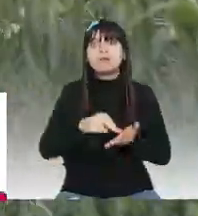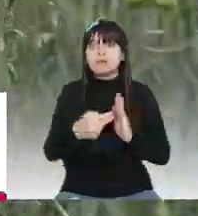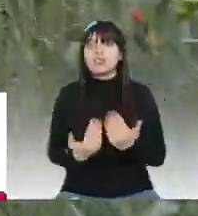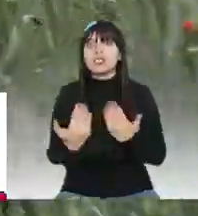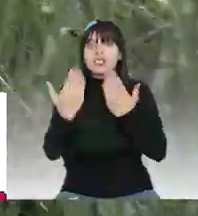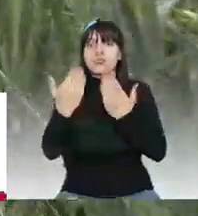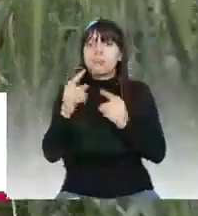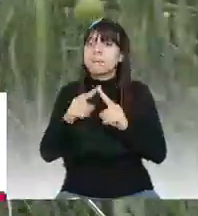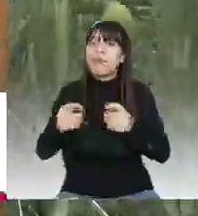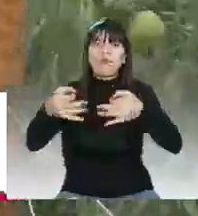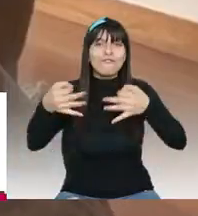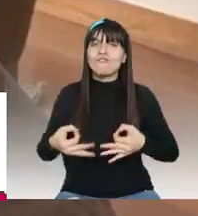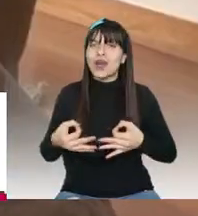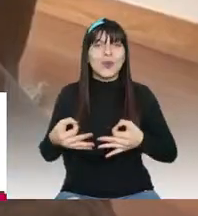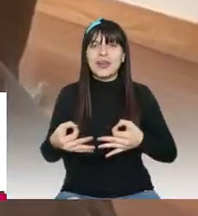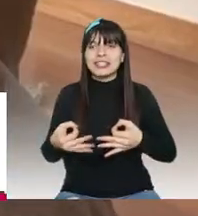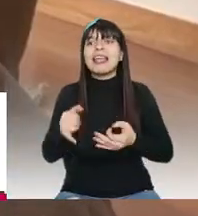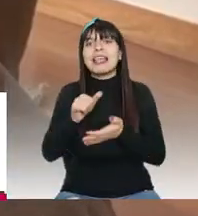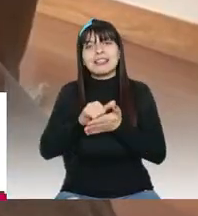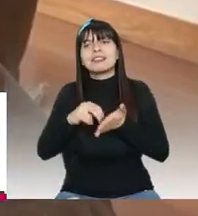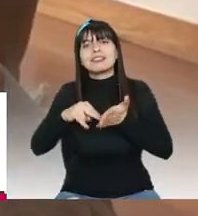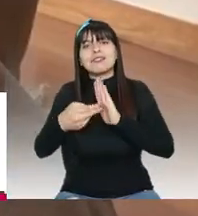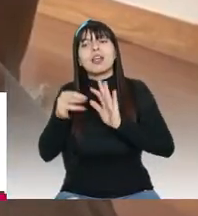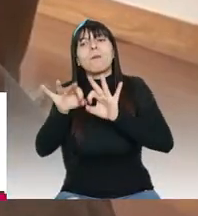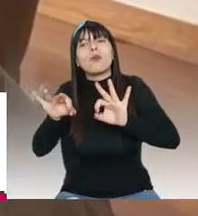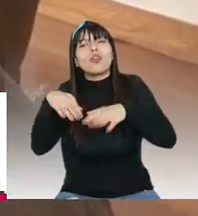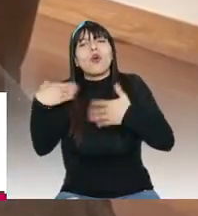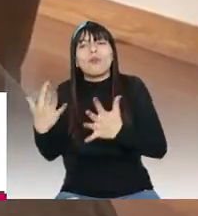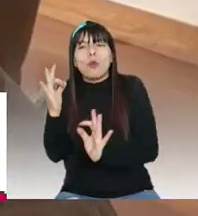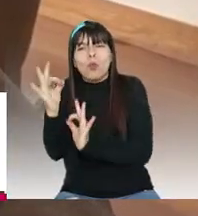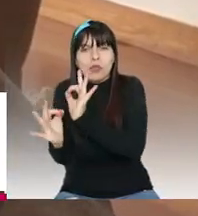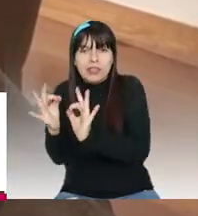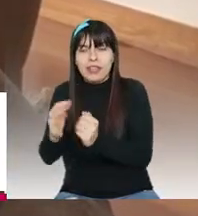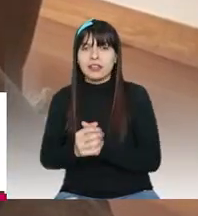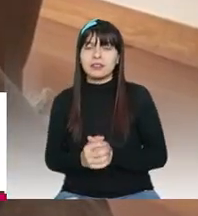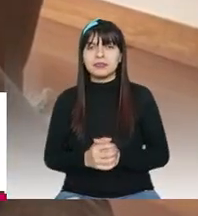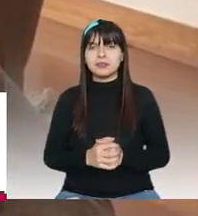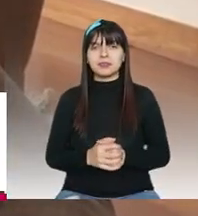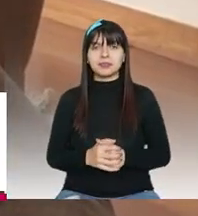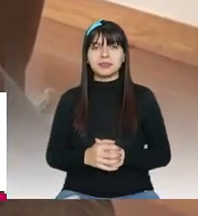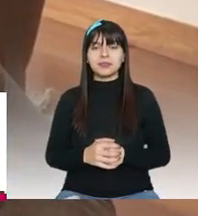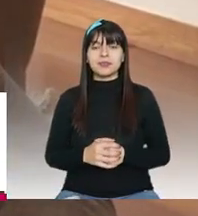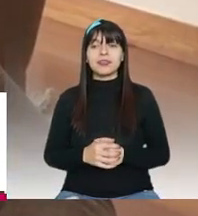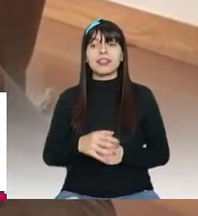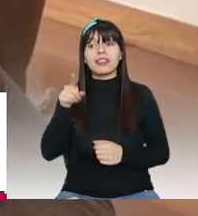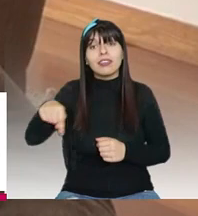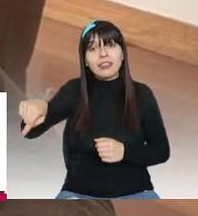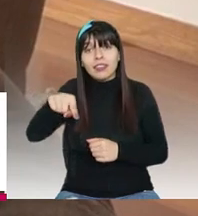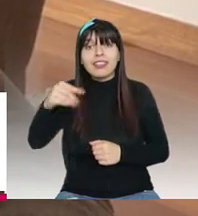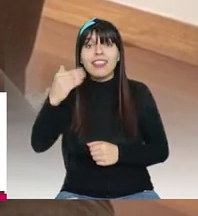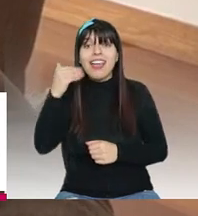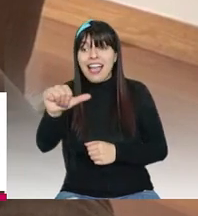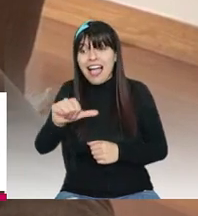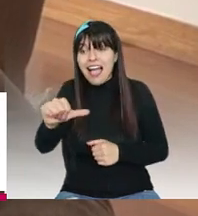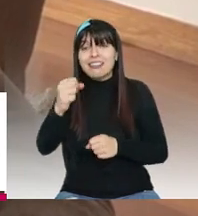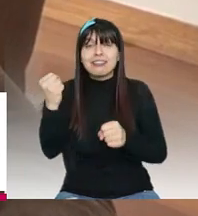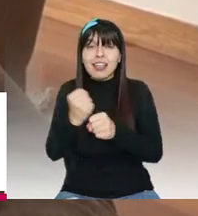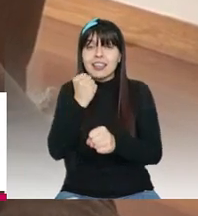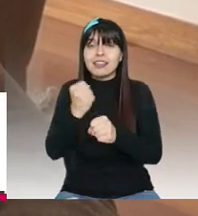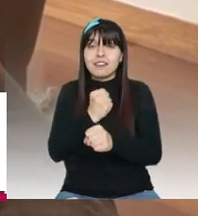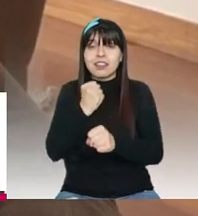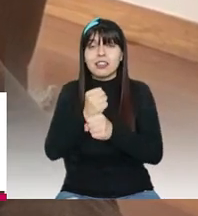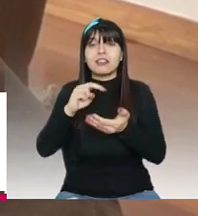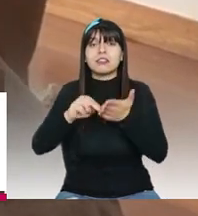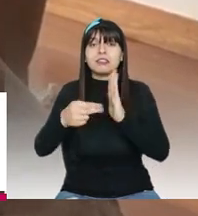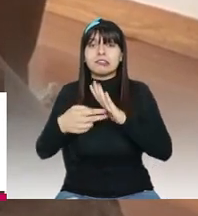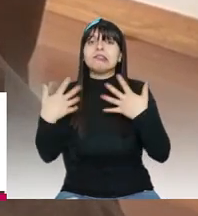de la economía del cuidado. La labor desarrollada tendencialmente por mujeres tiene complementos de dobles y triples jornadas